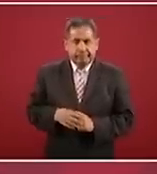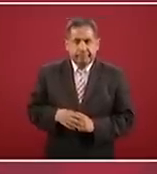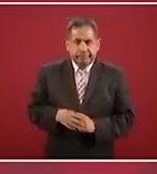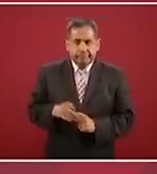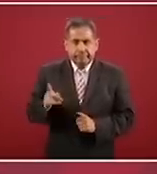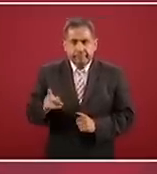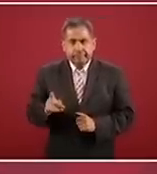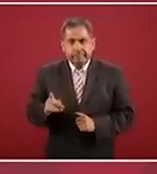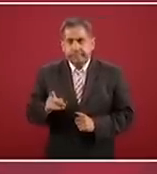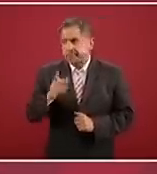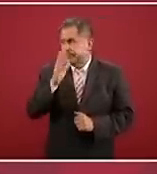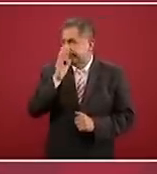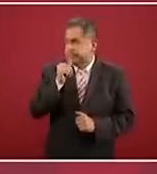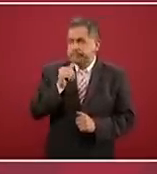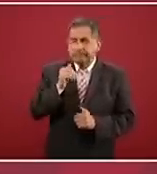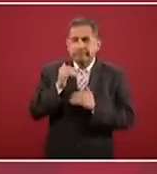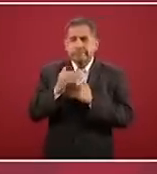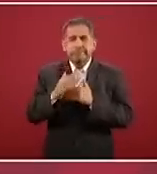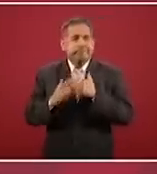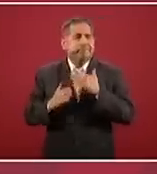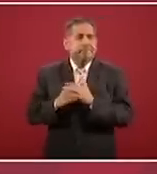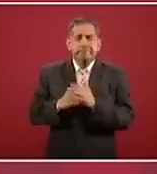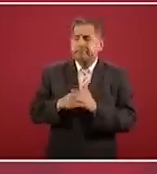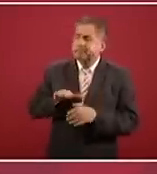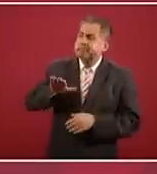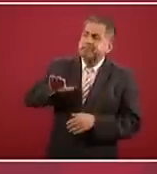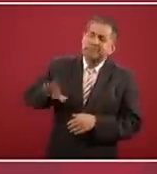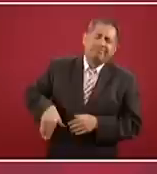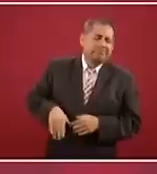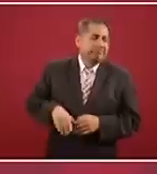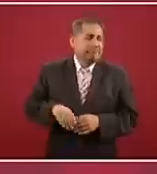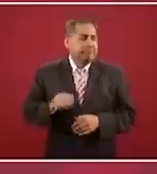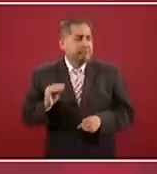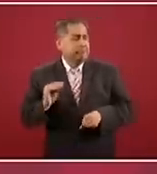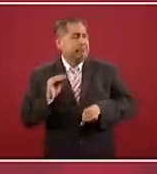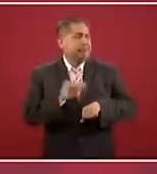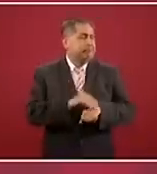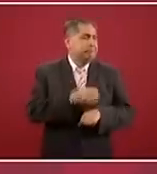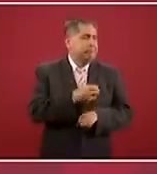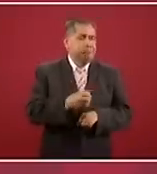está impedido o rebasado para poner orden.